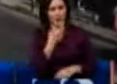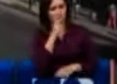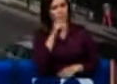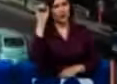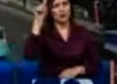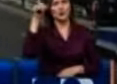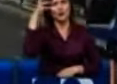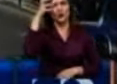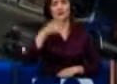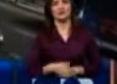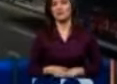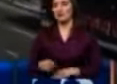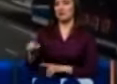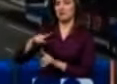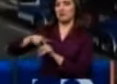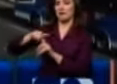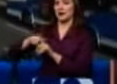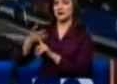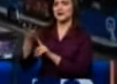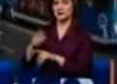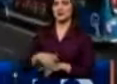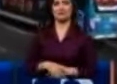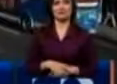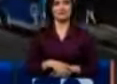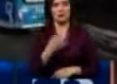mire qué positivismo el suyo, porque yo lo veo completamente gris.